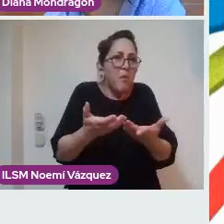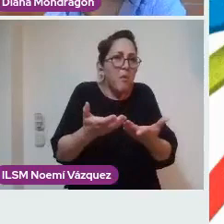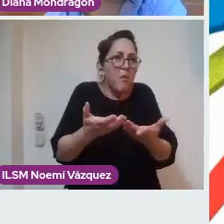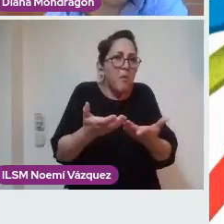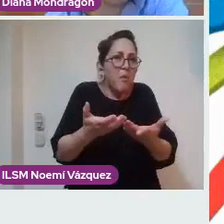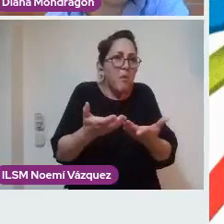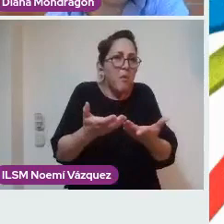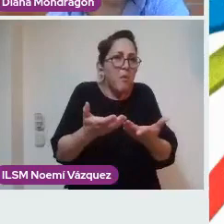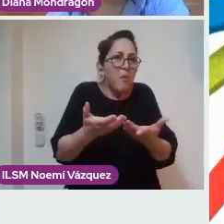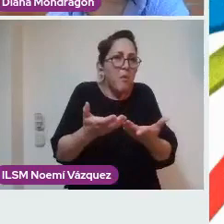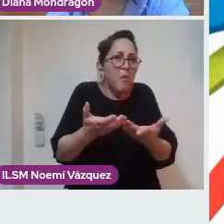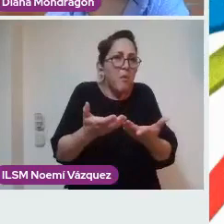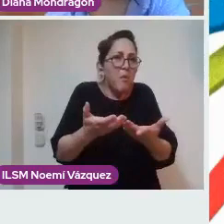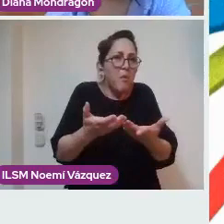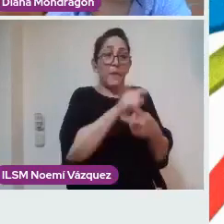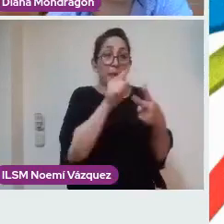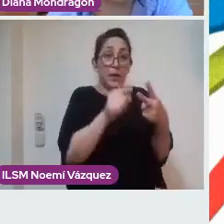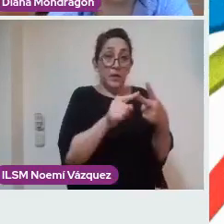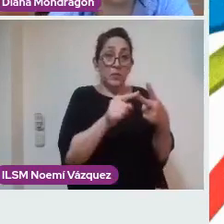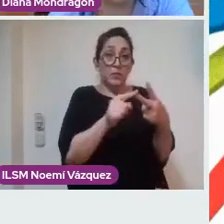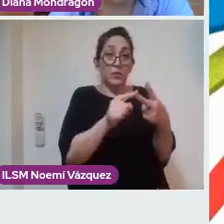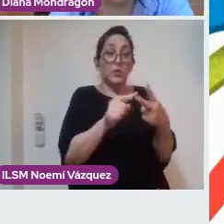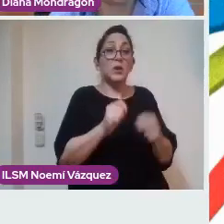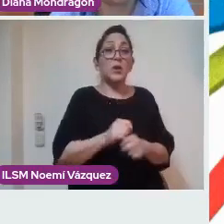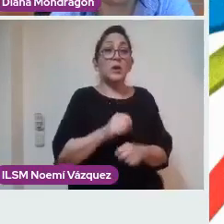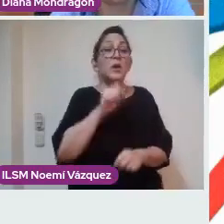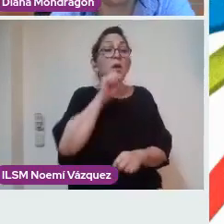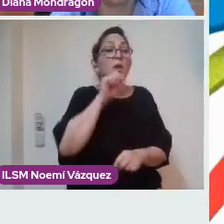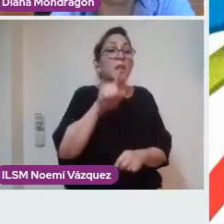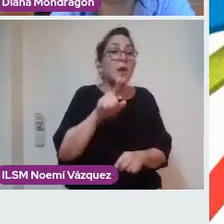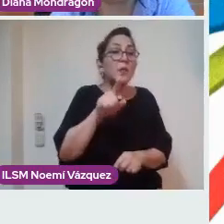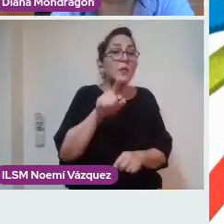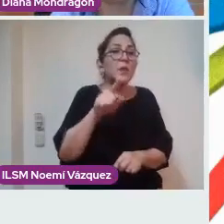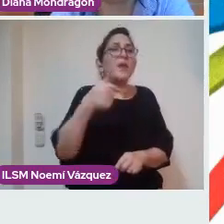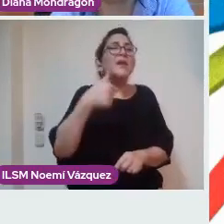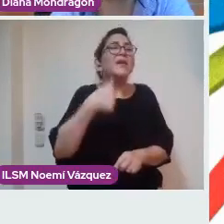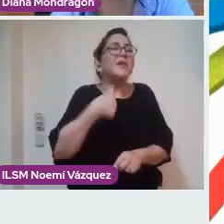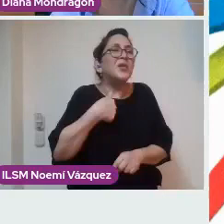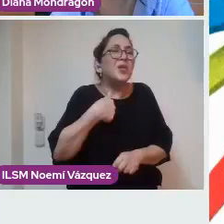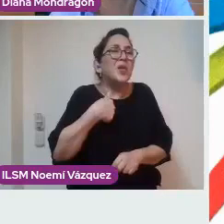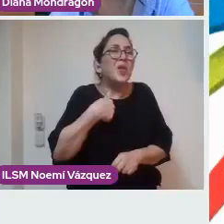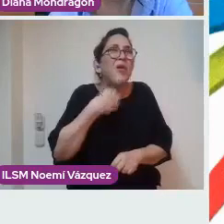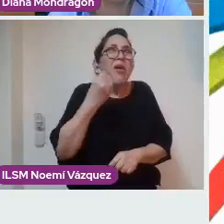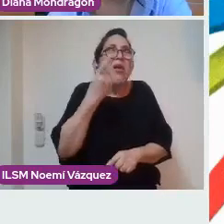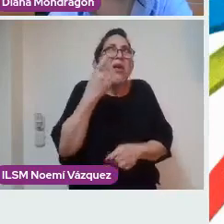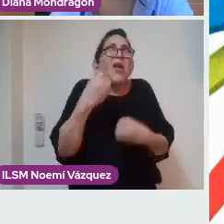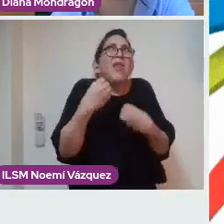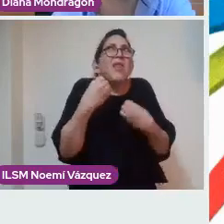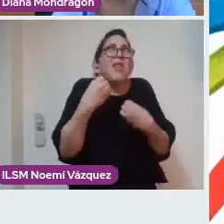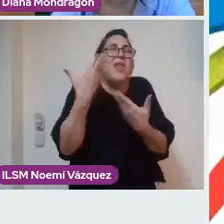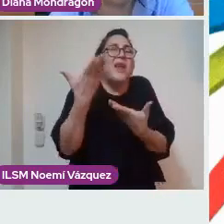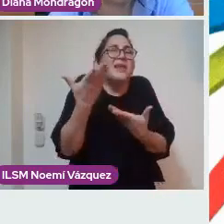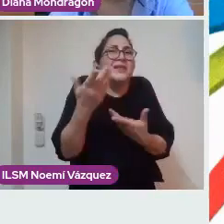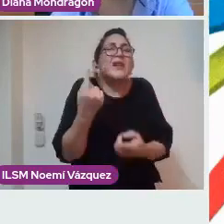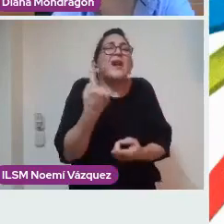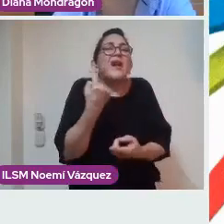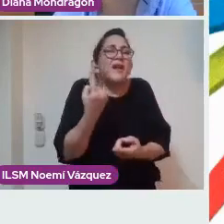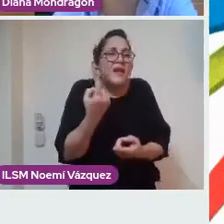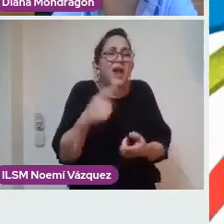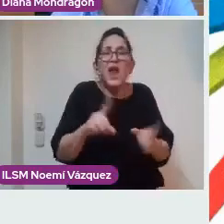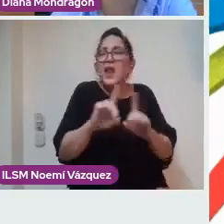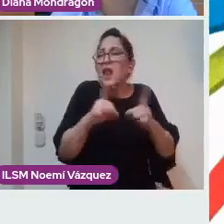El segundo punto es también saber cuáles son mis expectativas con respecto al desarrollo, a la